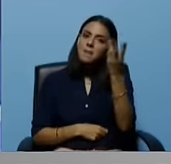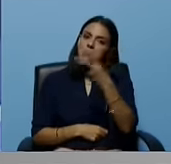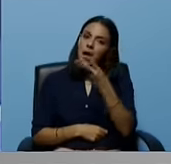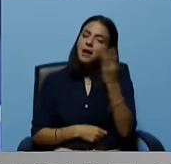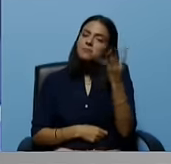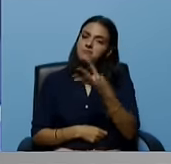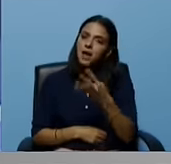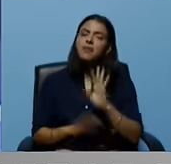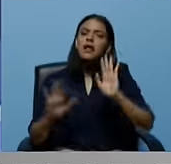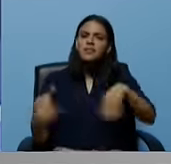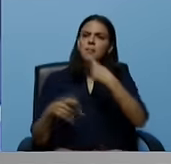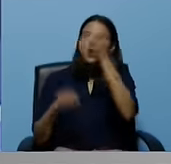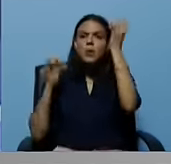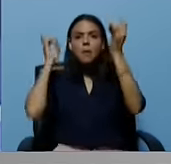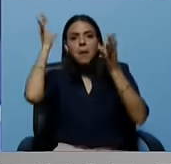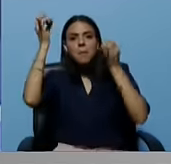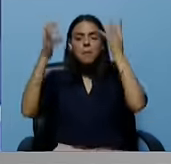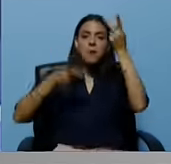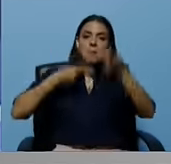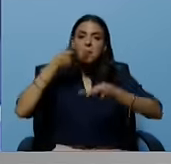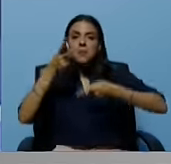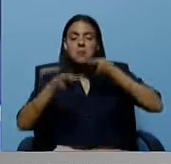Después empezaron a inventar cosas,